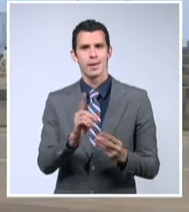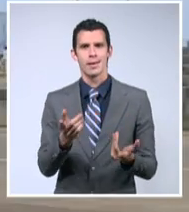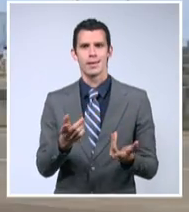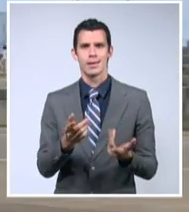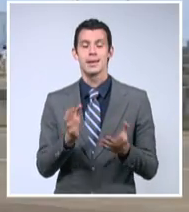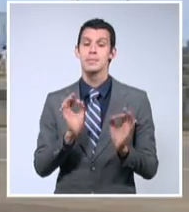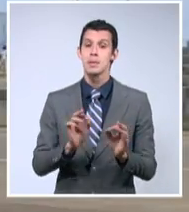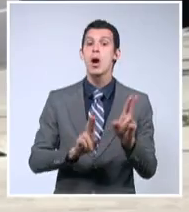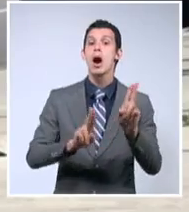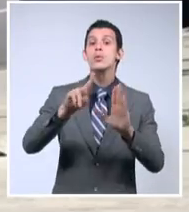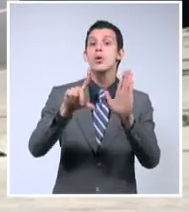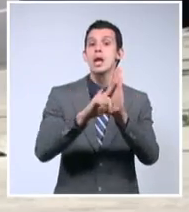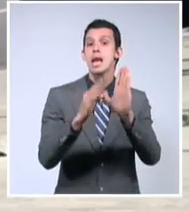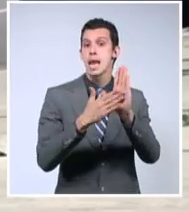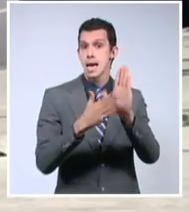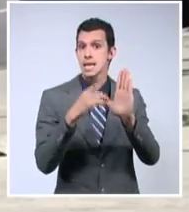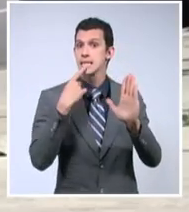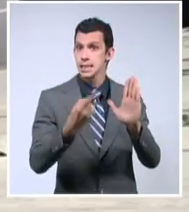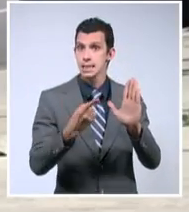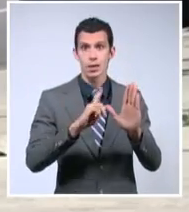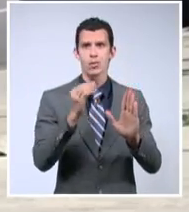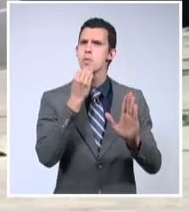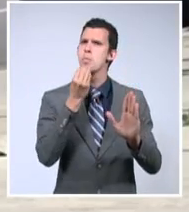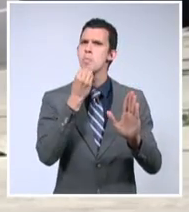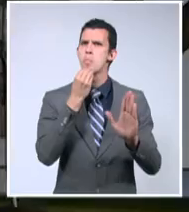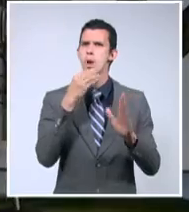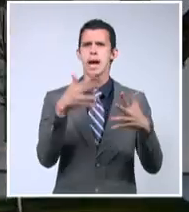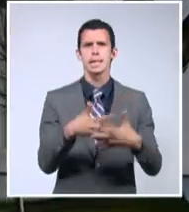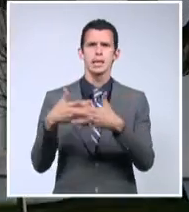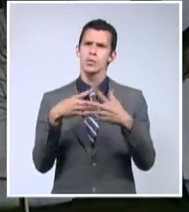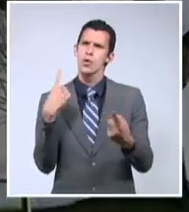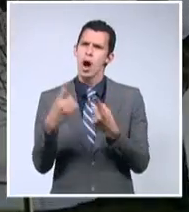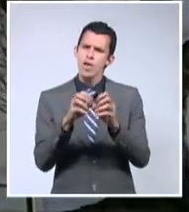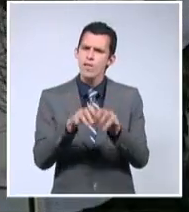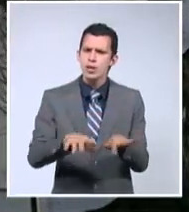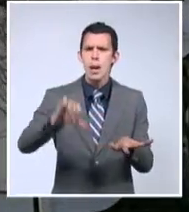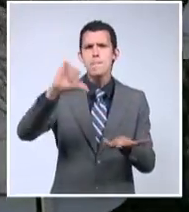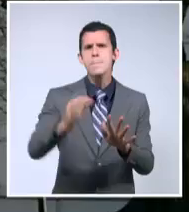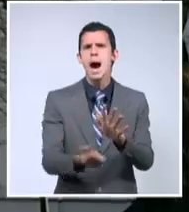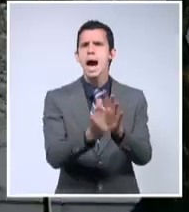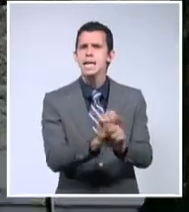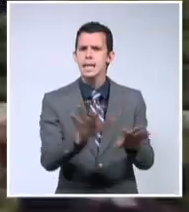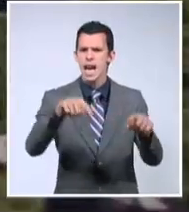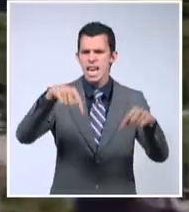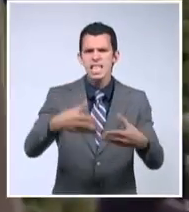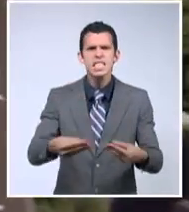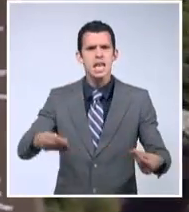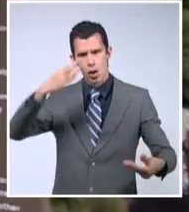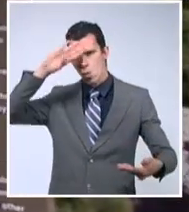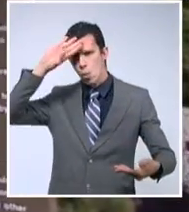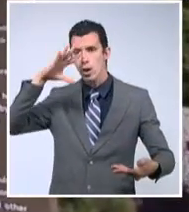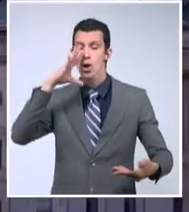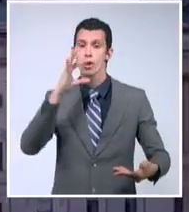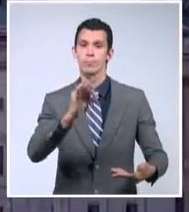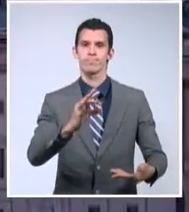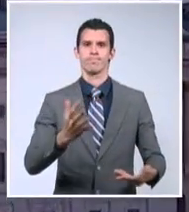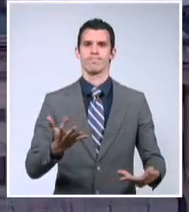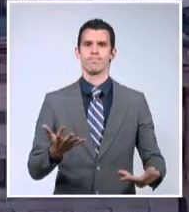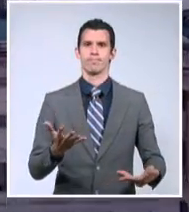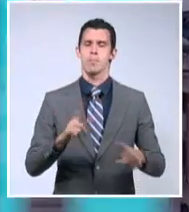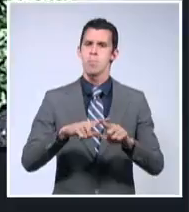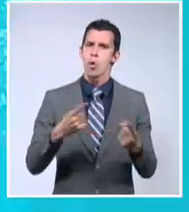en territorio cubano. Una medida que busca tomar distancia de sucesos que entrañarían un alto costo político